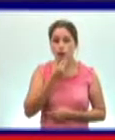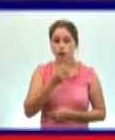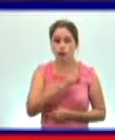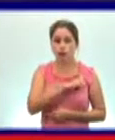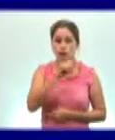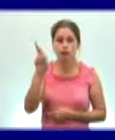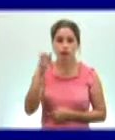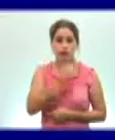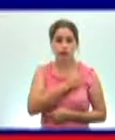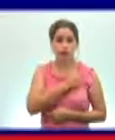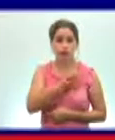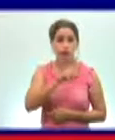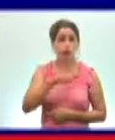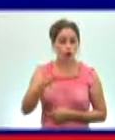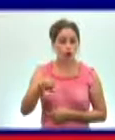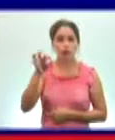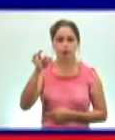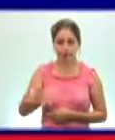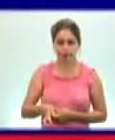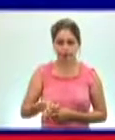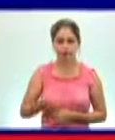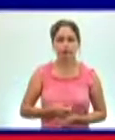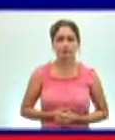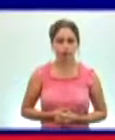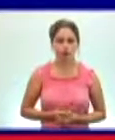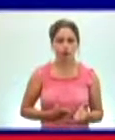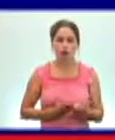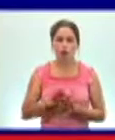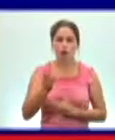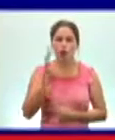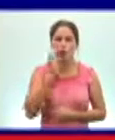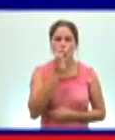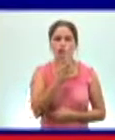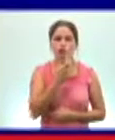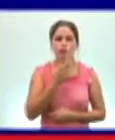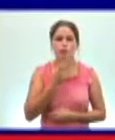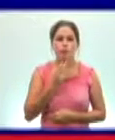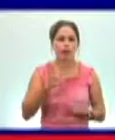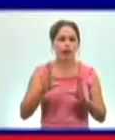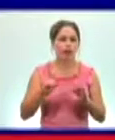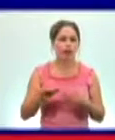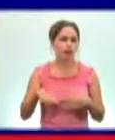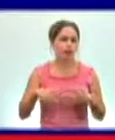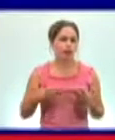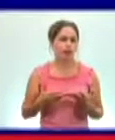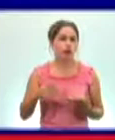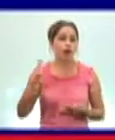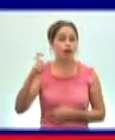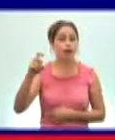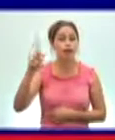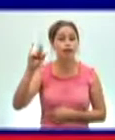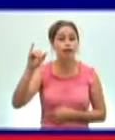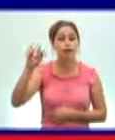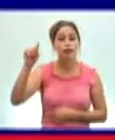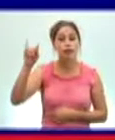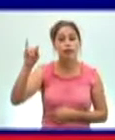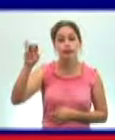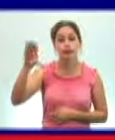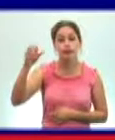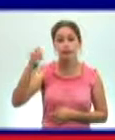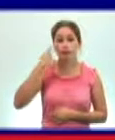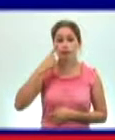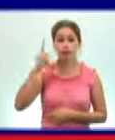que queremos que cada uno de ustedes sean. Continúa Martí hablando sobre la crítica. Fíjense que son preceptos, son